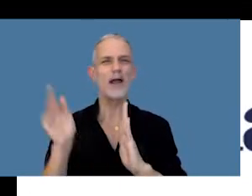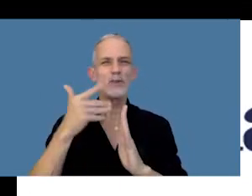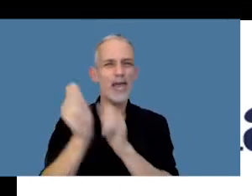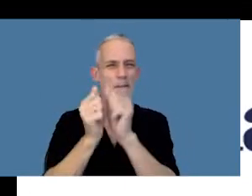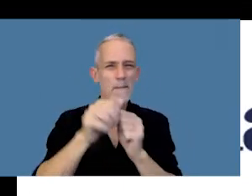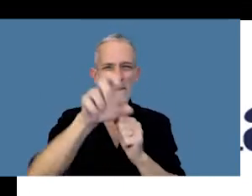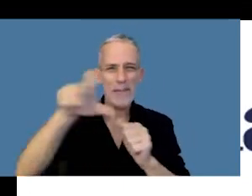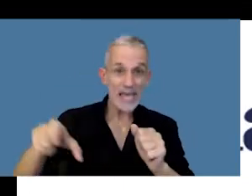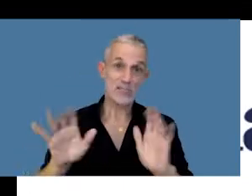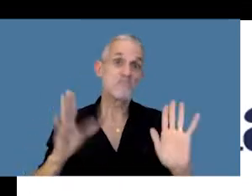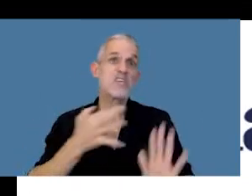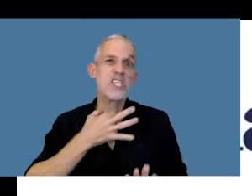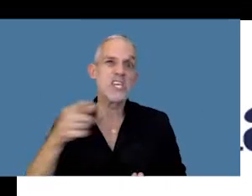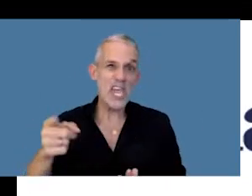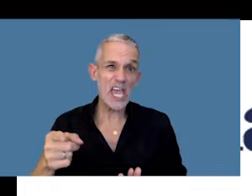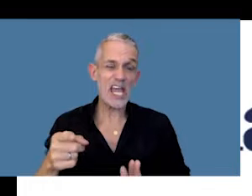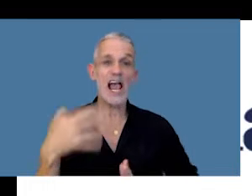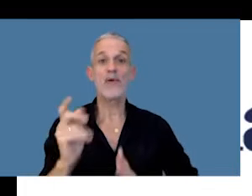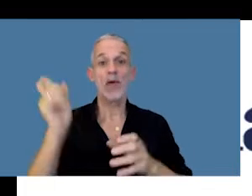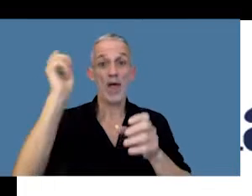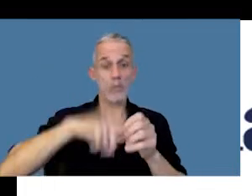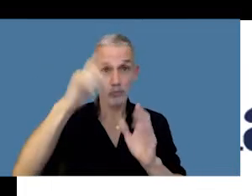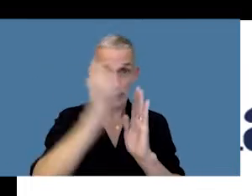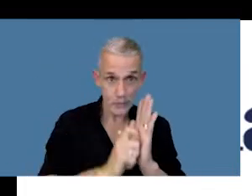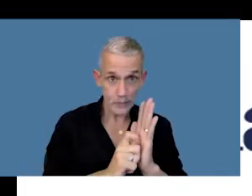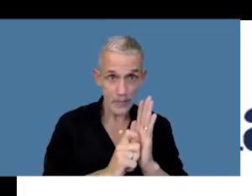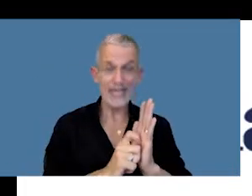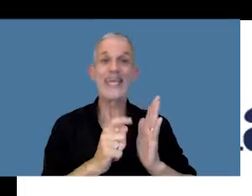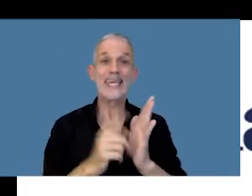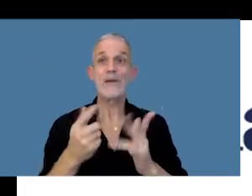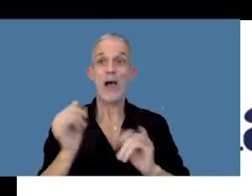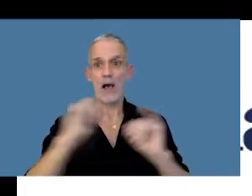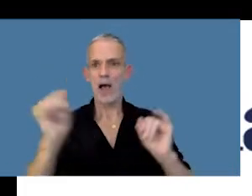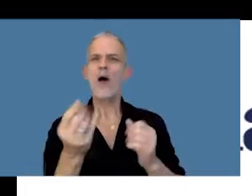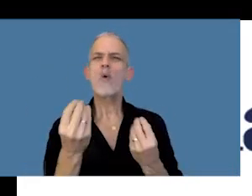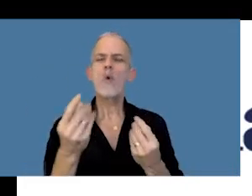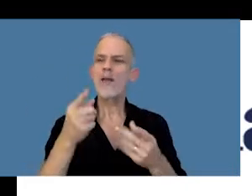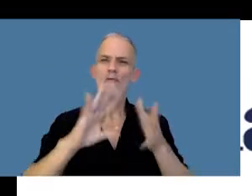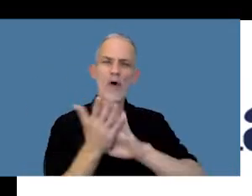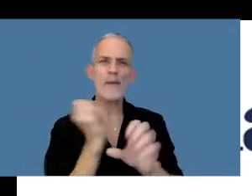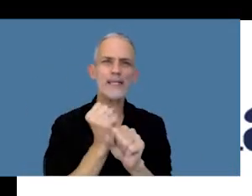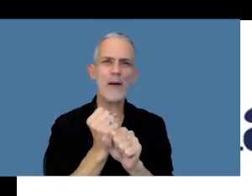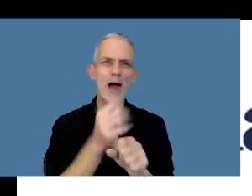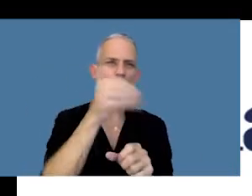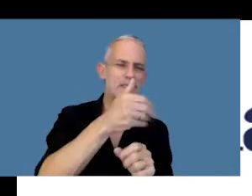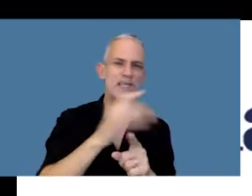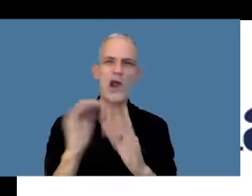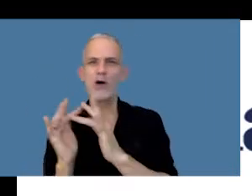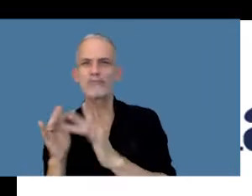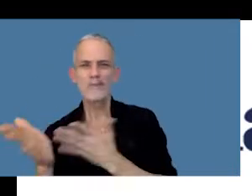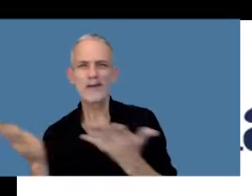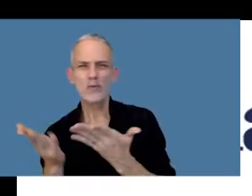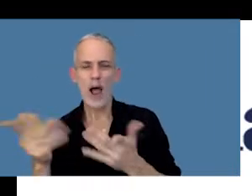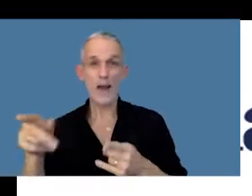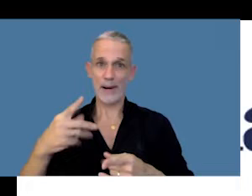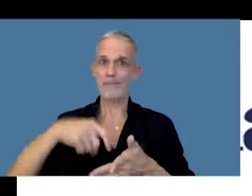empresa que lo desee se inscriba y que denuncie cuál es la modalidad y que acompañe su